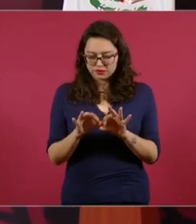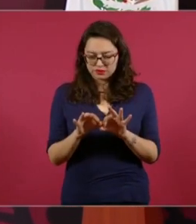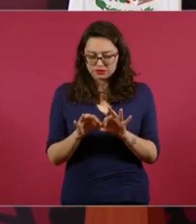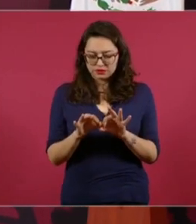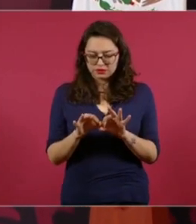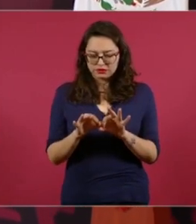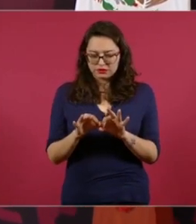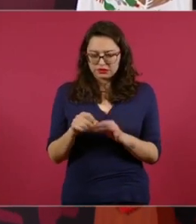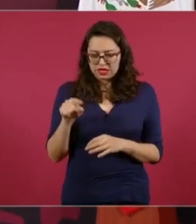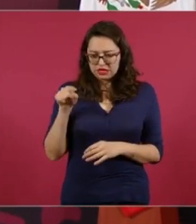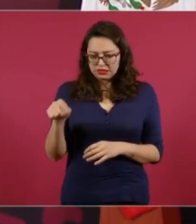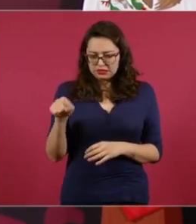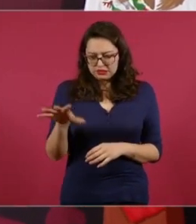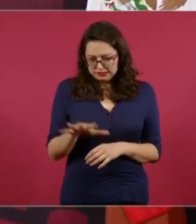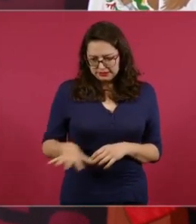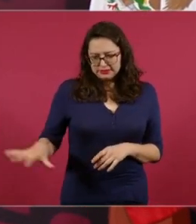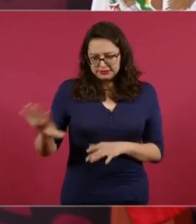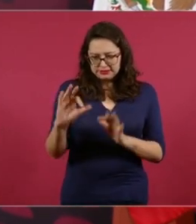de